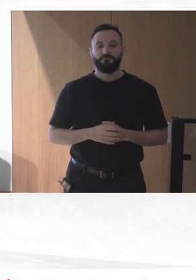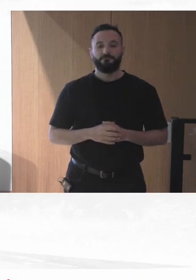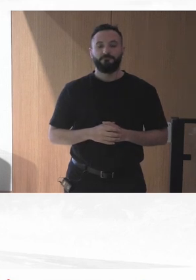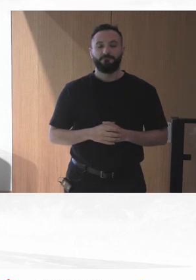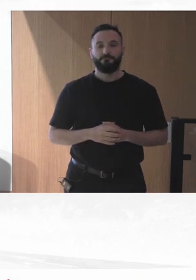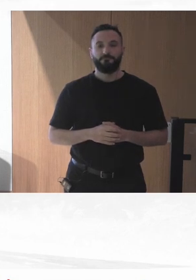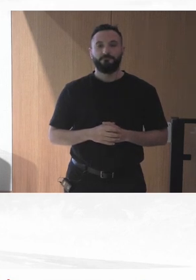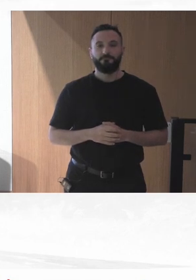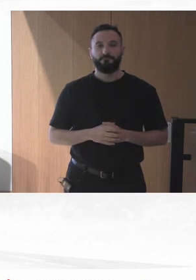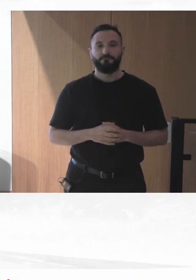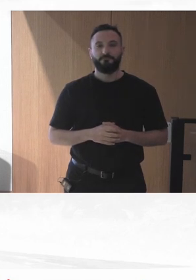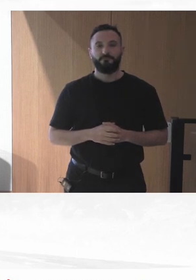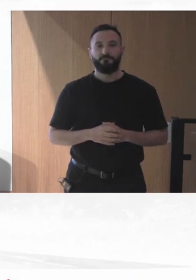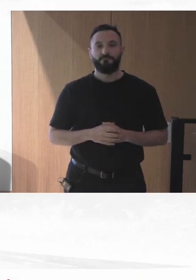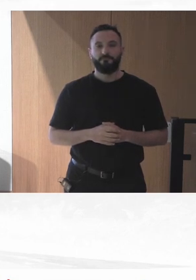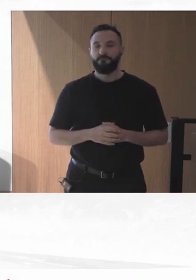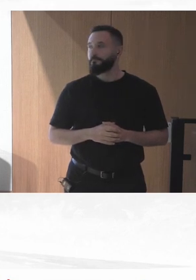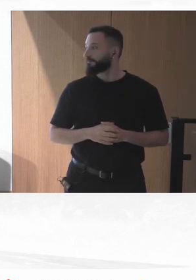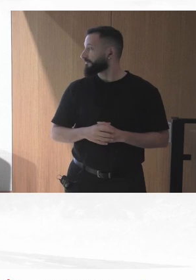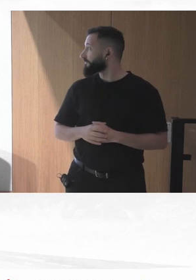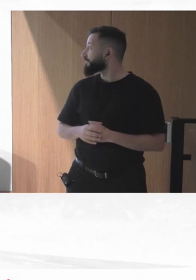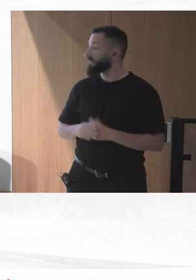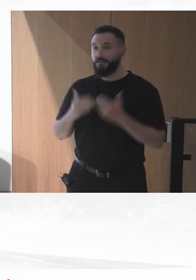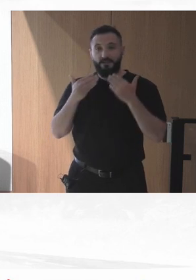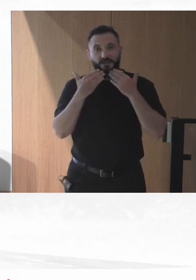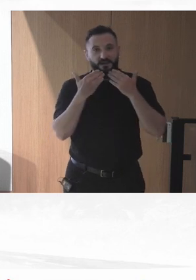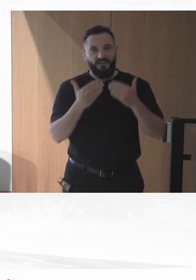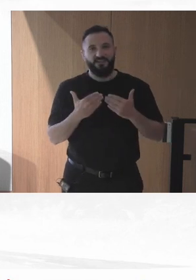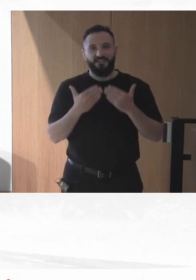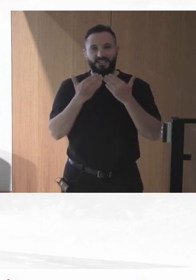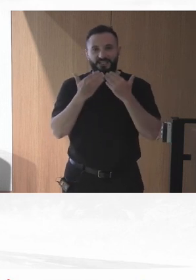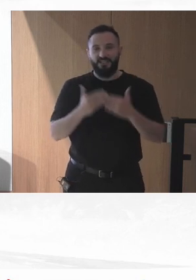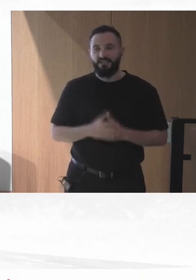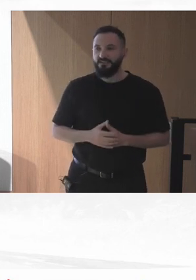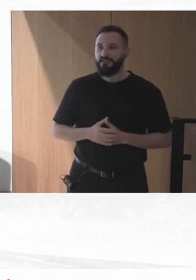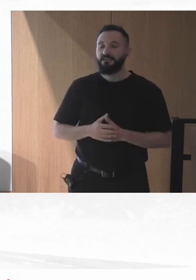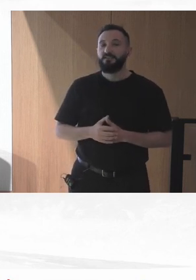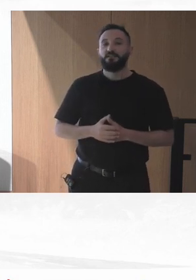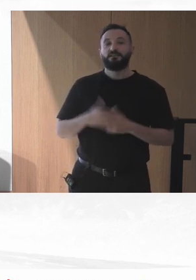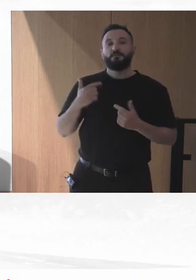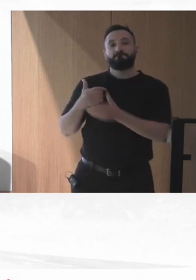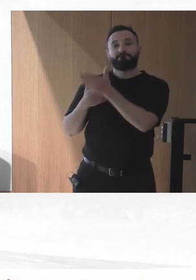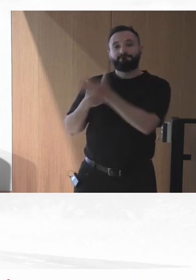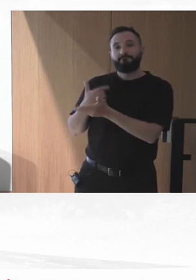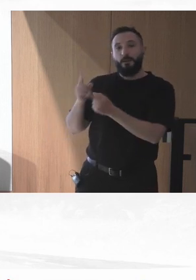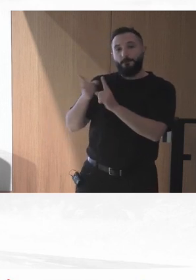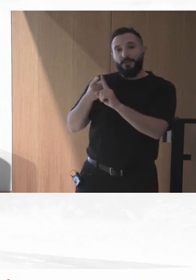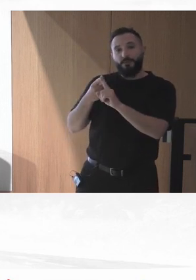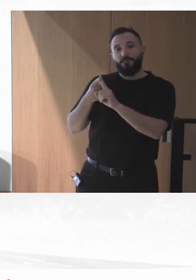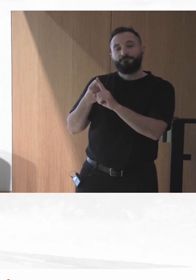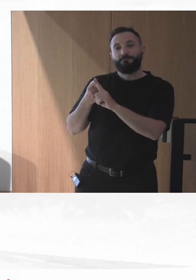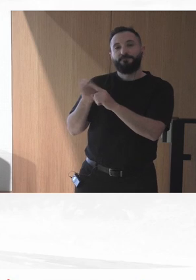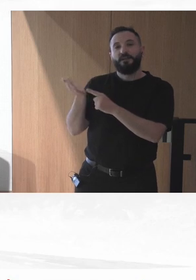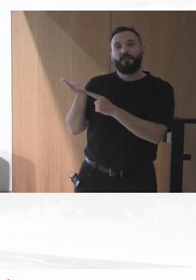Great. Thank you. Thank you. I will first introduce. Primero voy